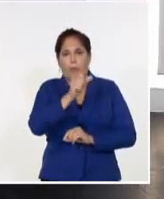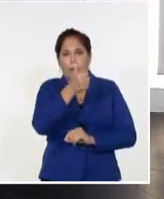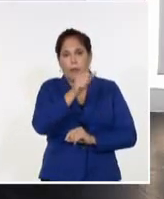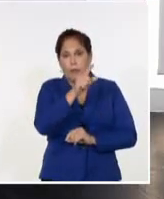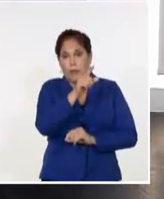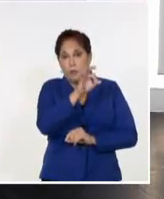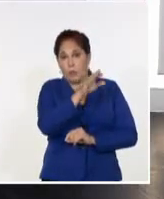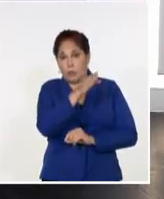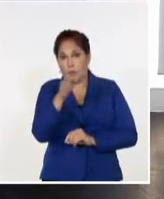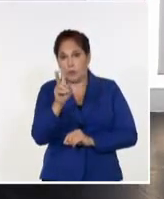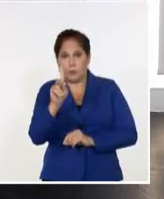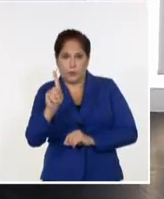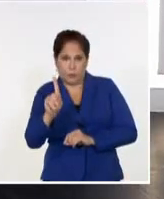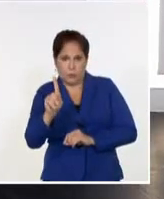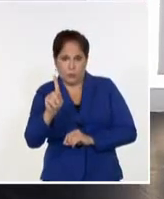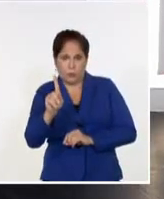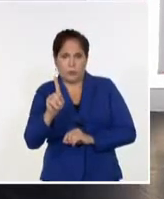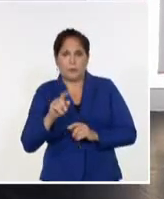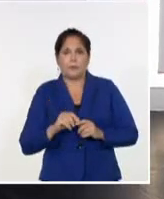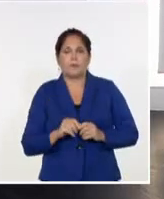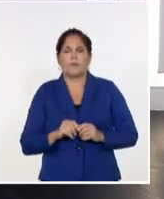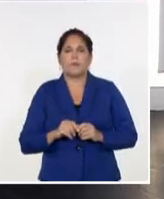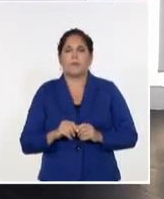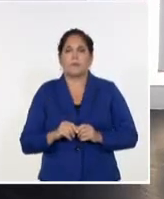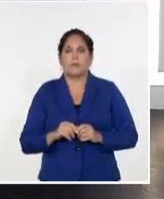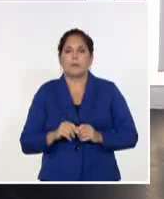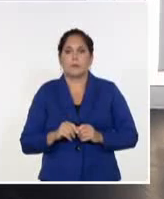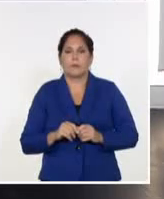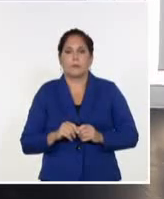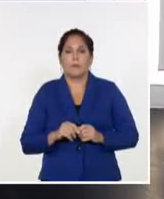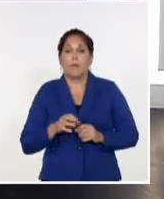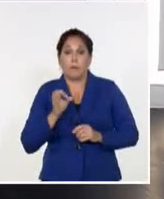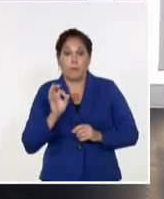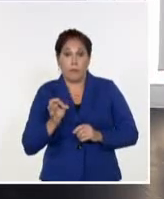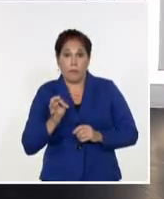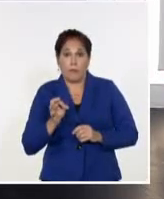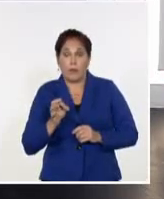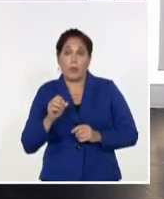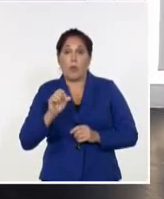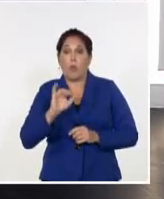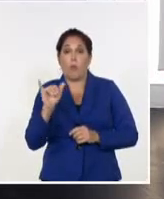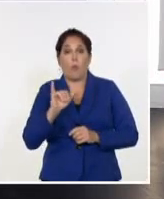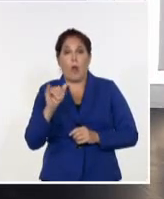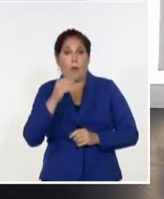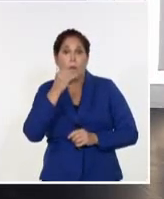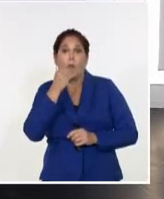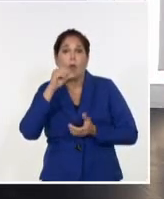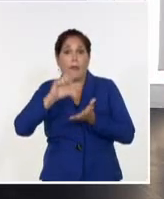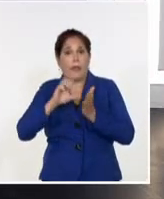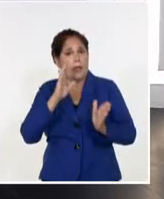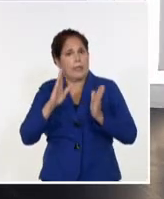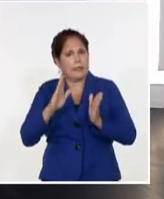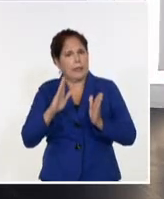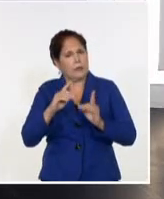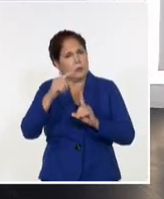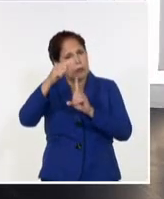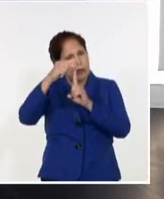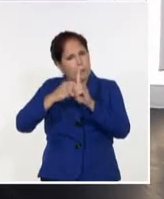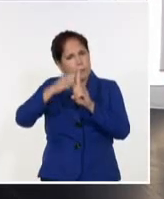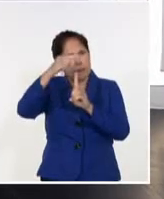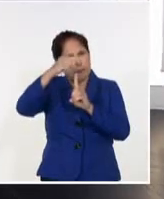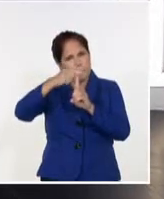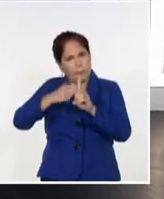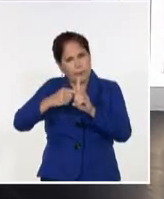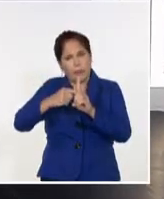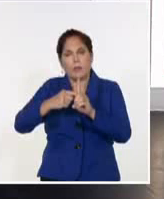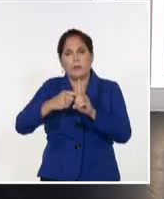21 grados Celsius en la parte occidental y central. Hacia zonas del interior puede haber temperaturas mínimas más bajas. Y también en